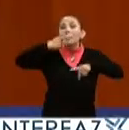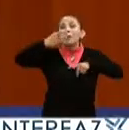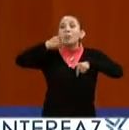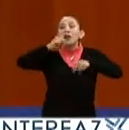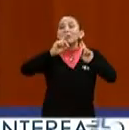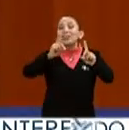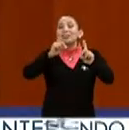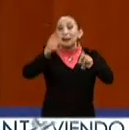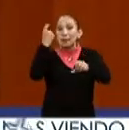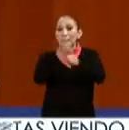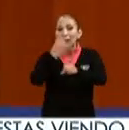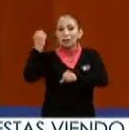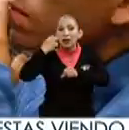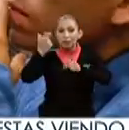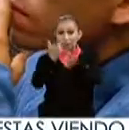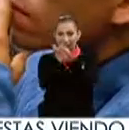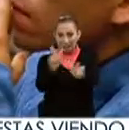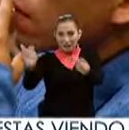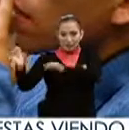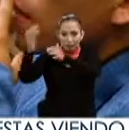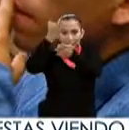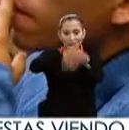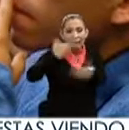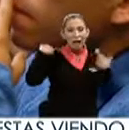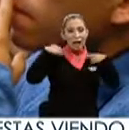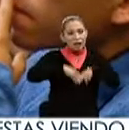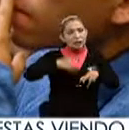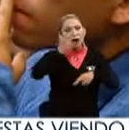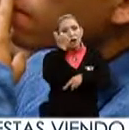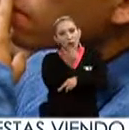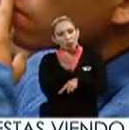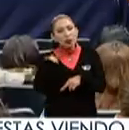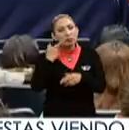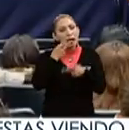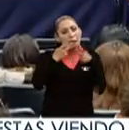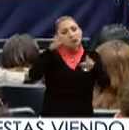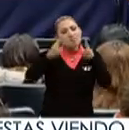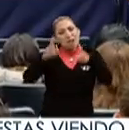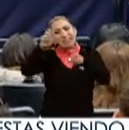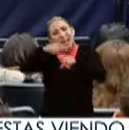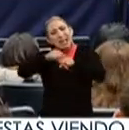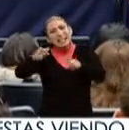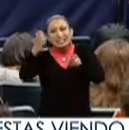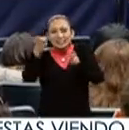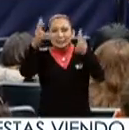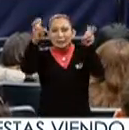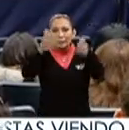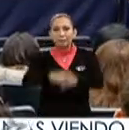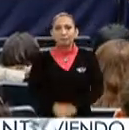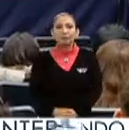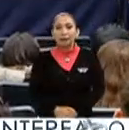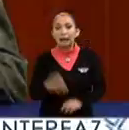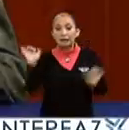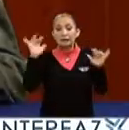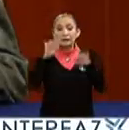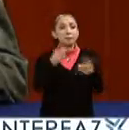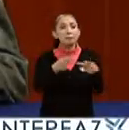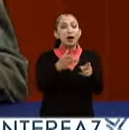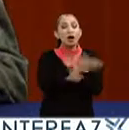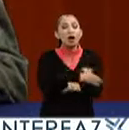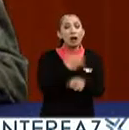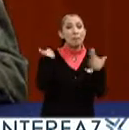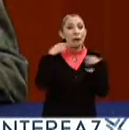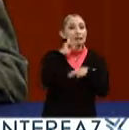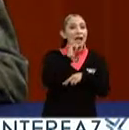Didáctica, el primer foro abierto donde estudiantes, profesores e investigadores discutieron sobre esta disciplina. El evento fue organizado